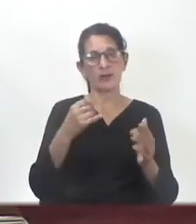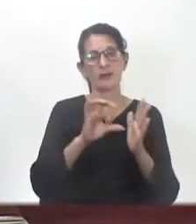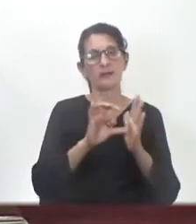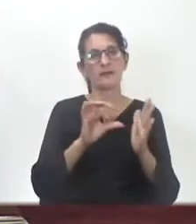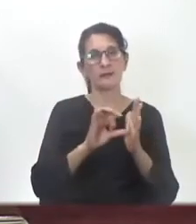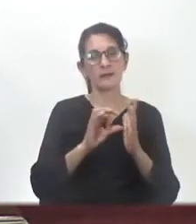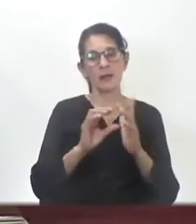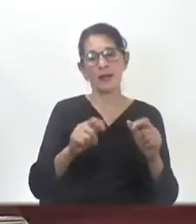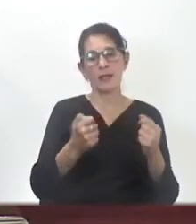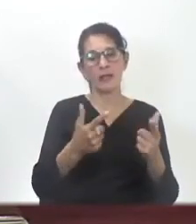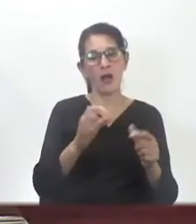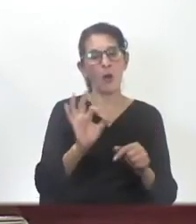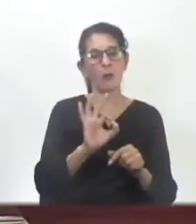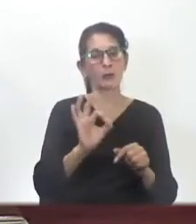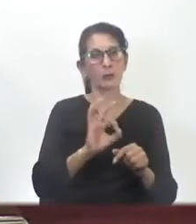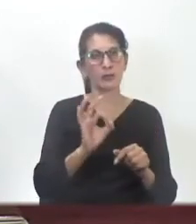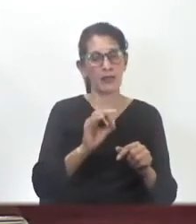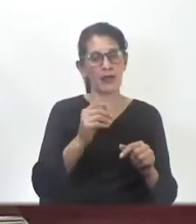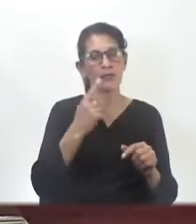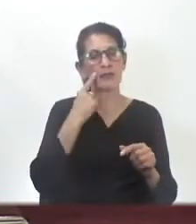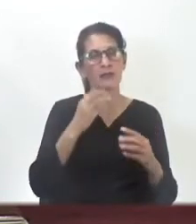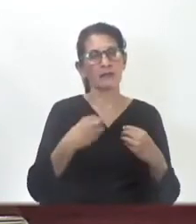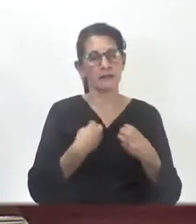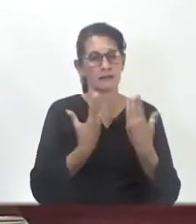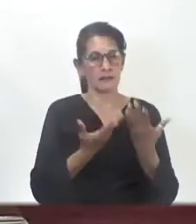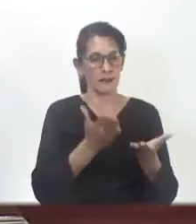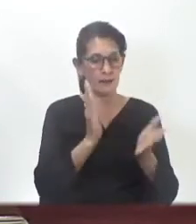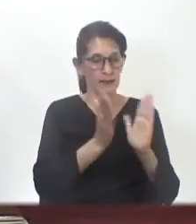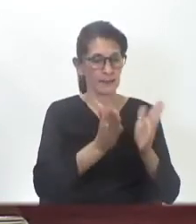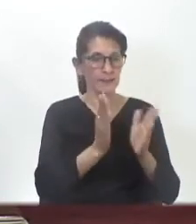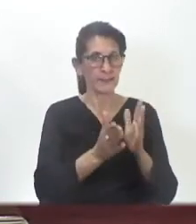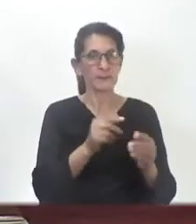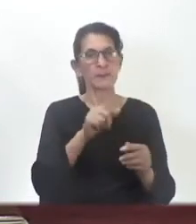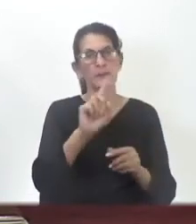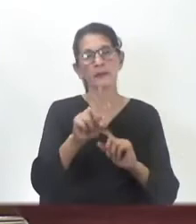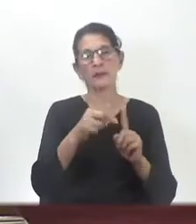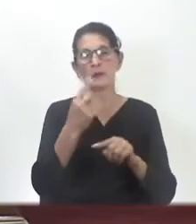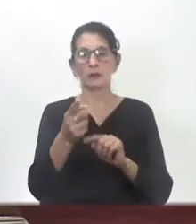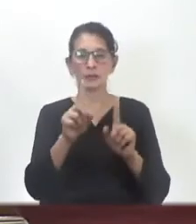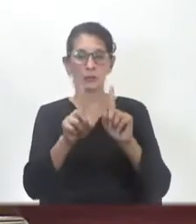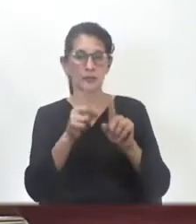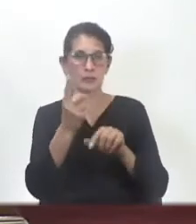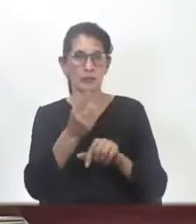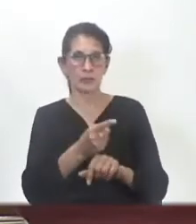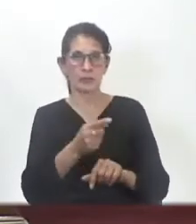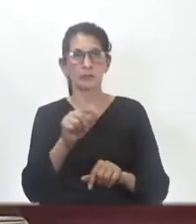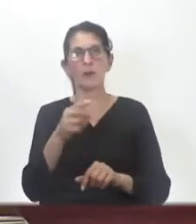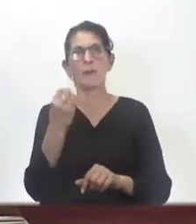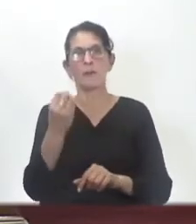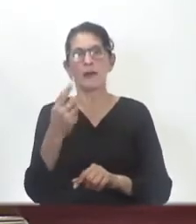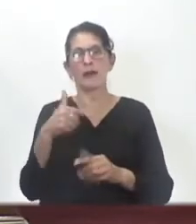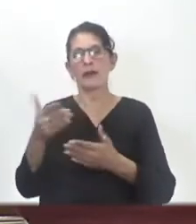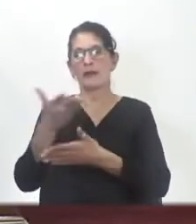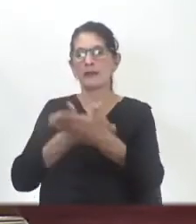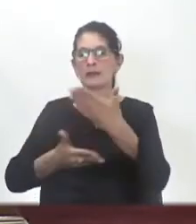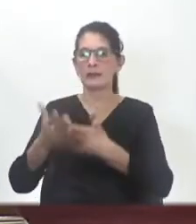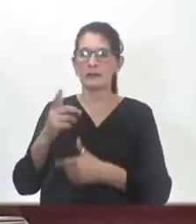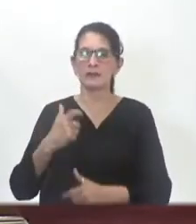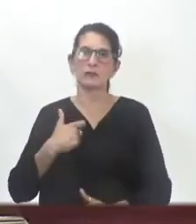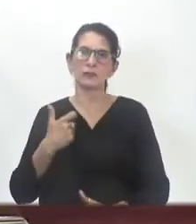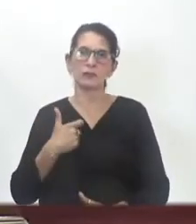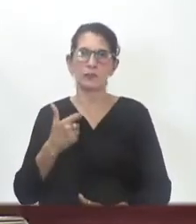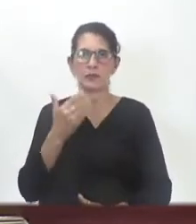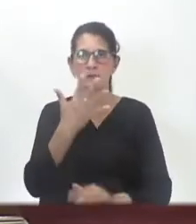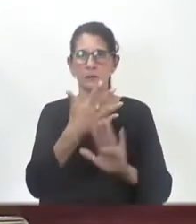ofrecen oportunidades de rehabilitación a un 11% y un aumento en lugares donde hay insuficientes condiciones para la integración social del